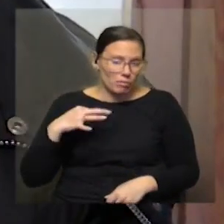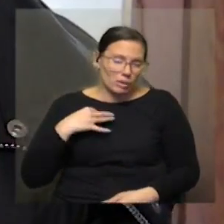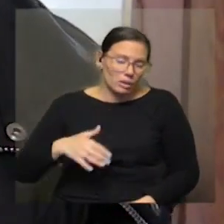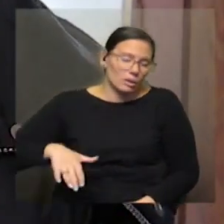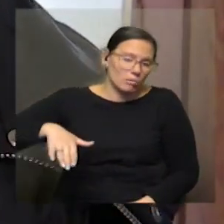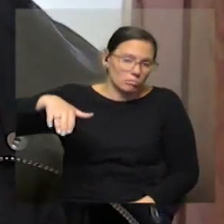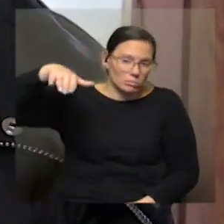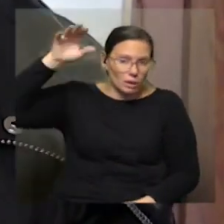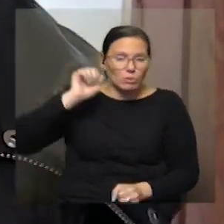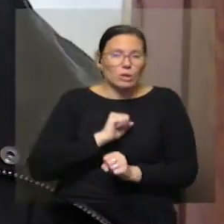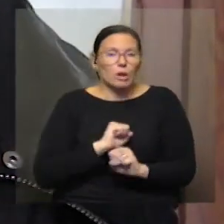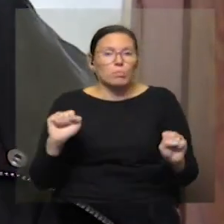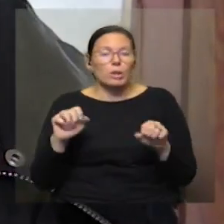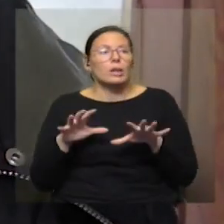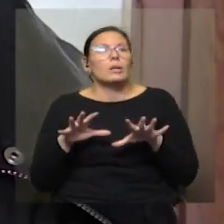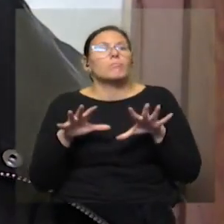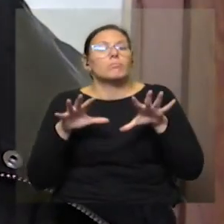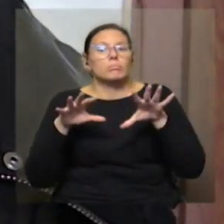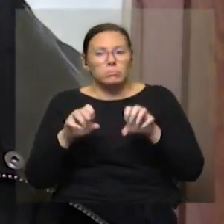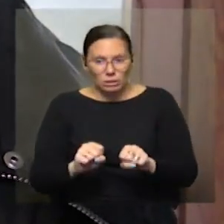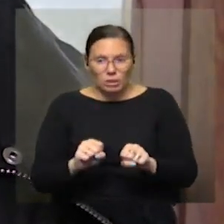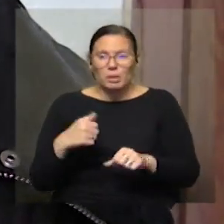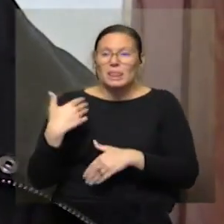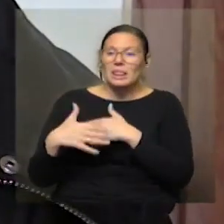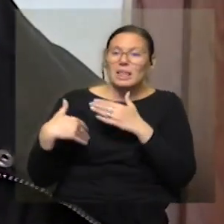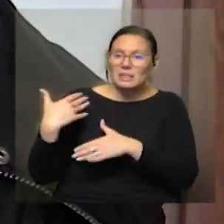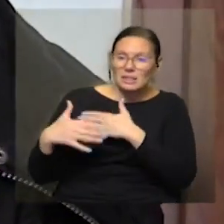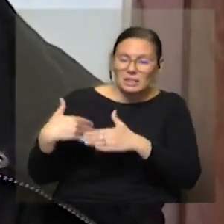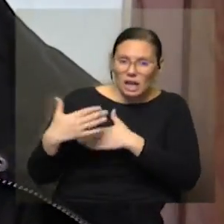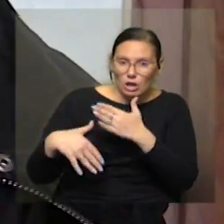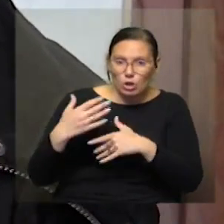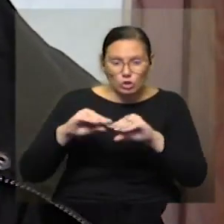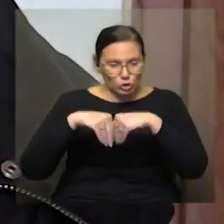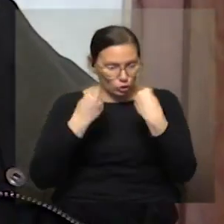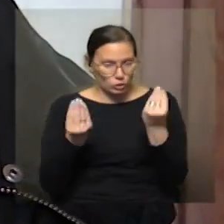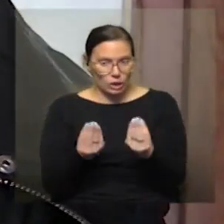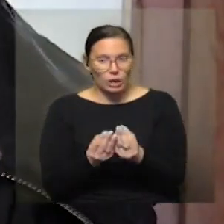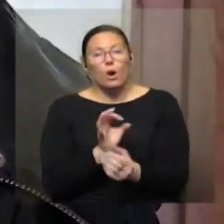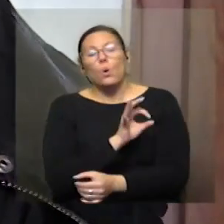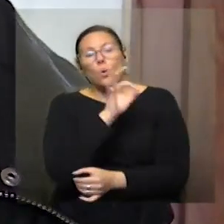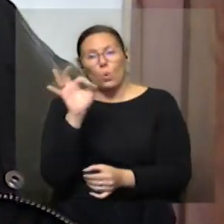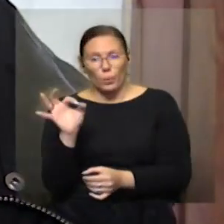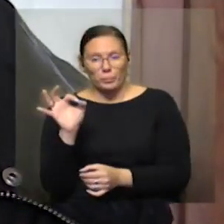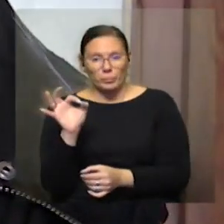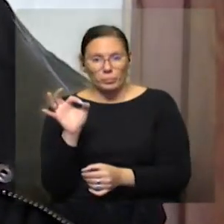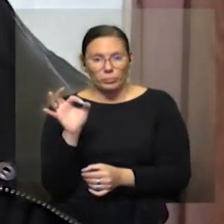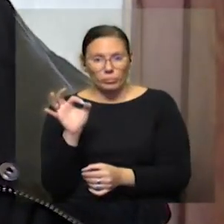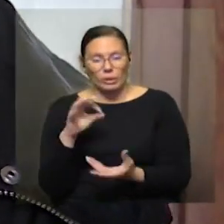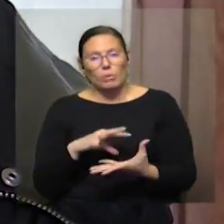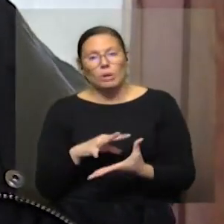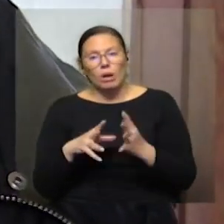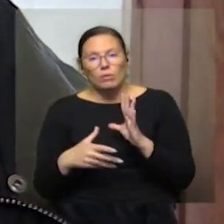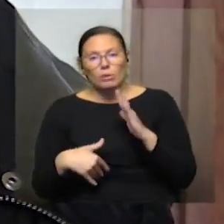que le van a impedir alcanzar también un desarrollo integral, o va a ser de una forma